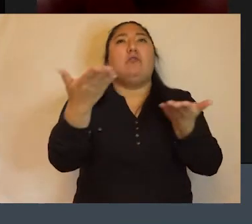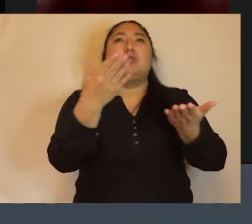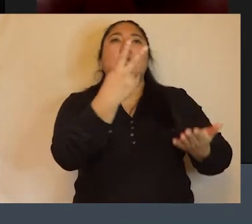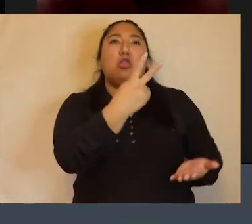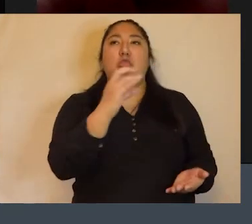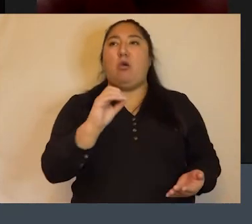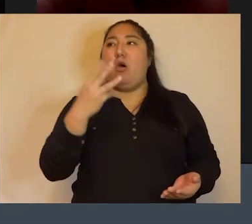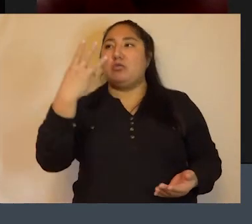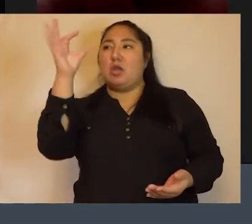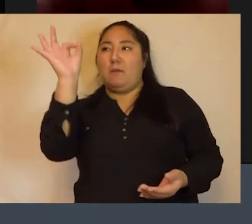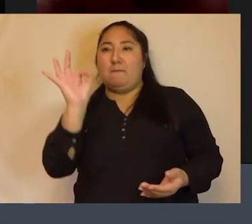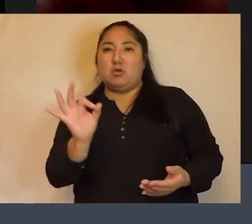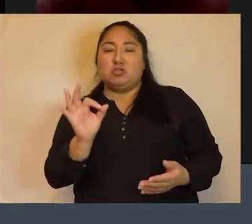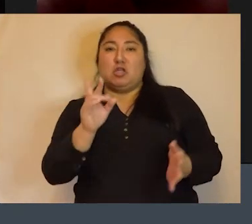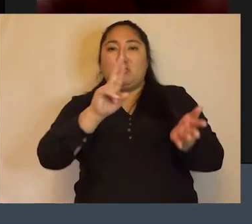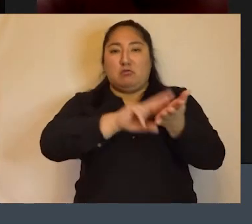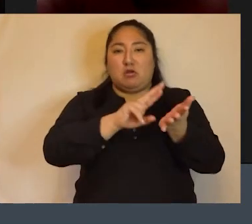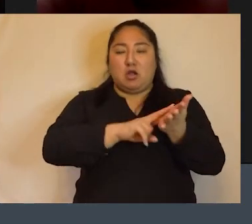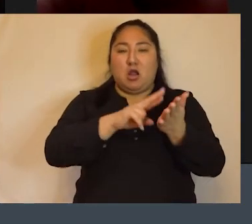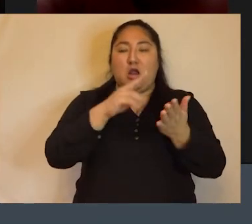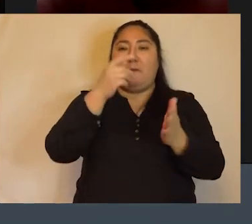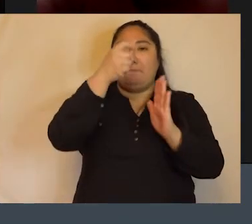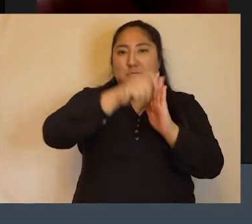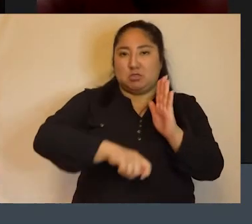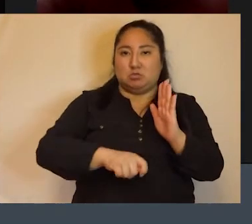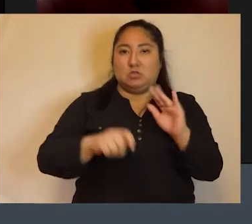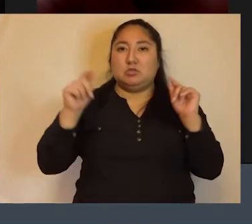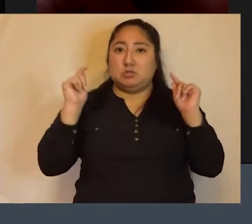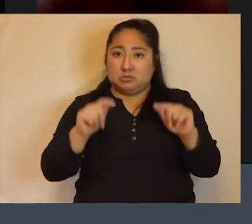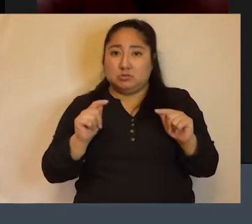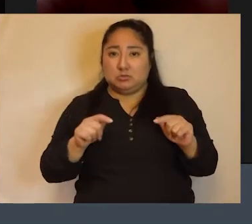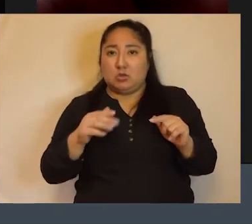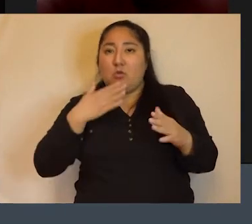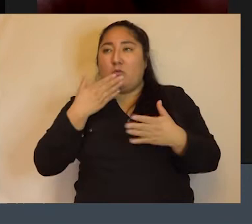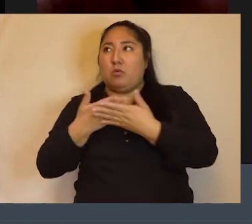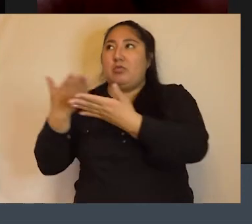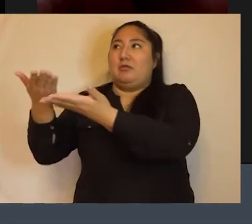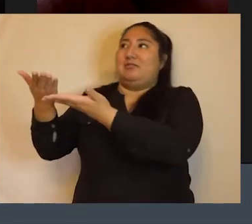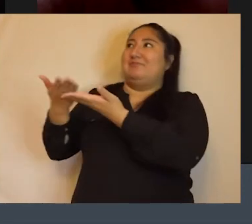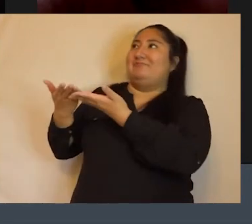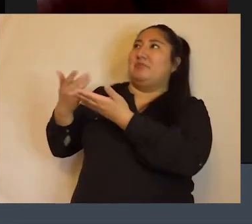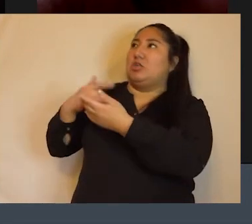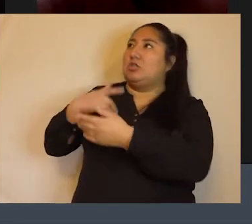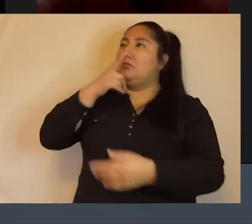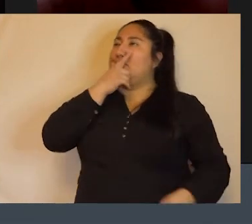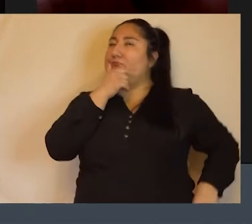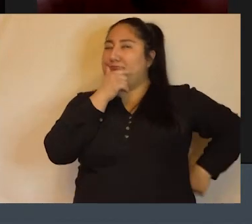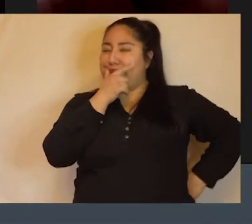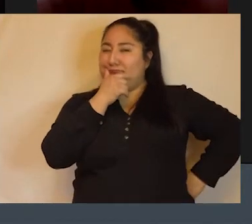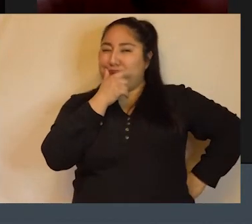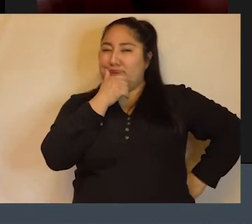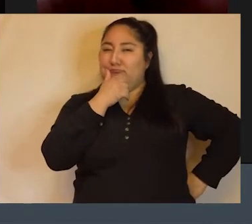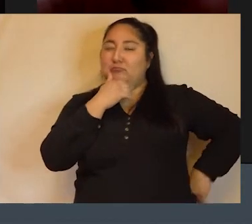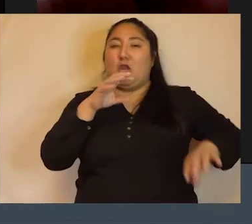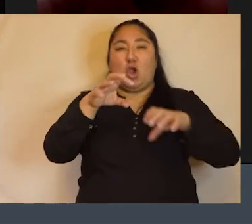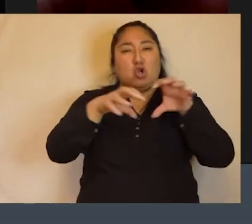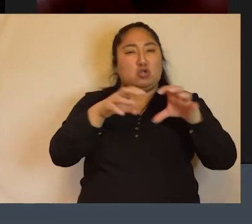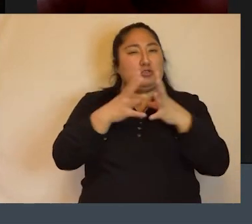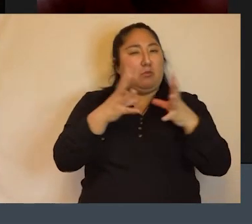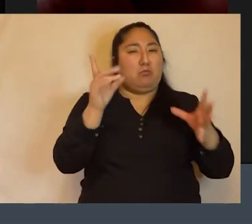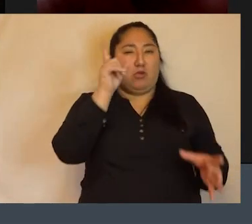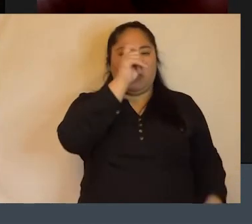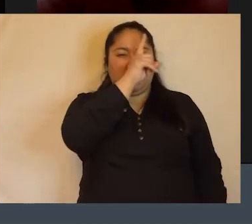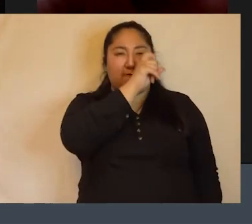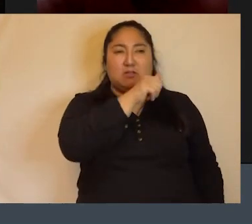andaban del orden del 2-3% real mensual. ¿Sí? Eso, cuando me ofrecen eso, tengo que dudar. Son cosas que es